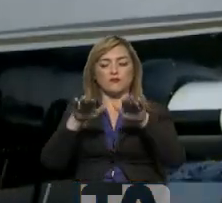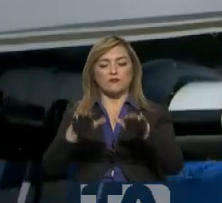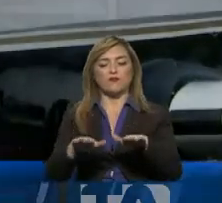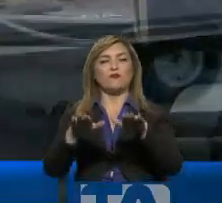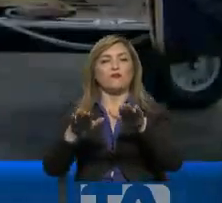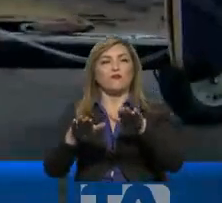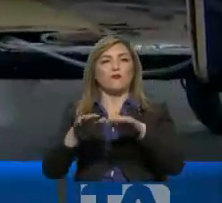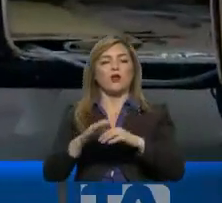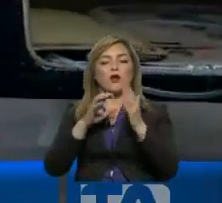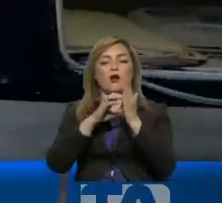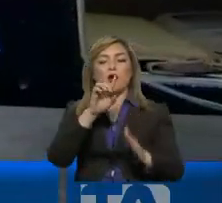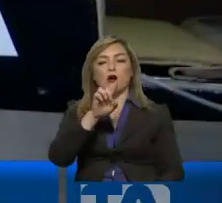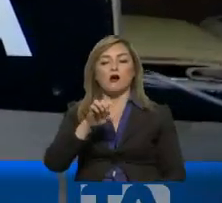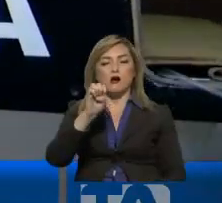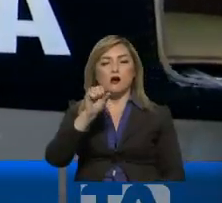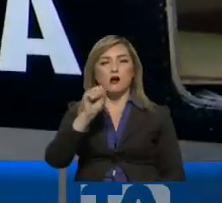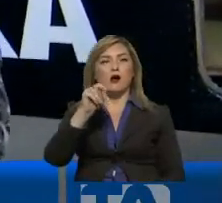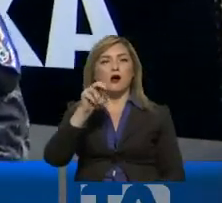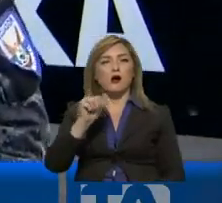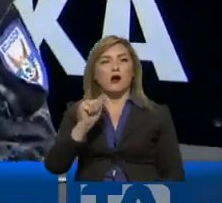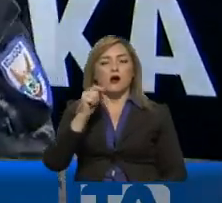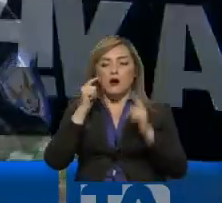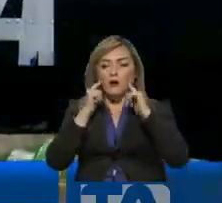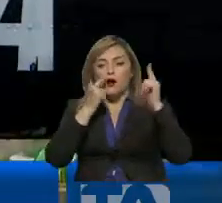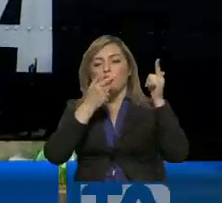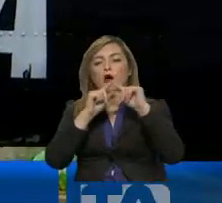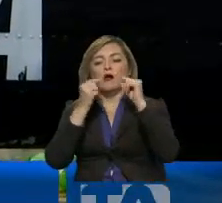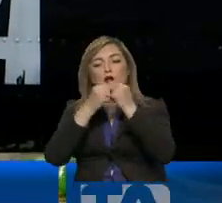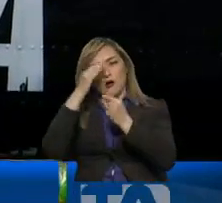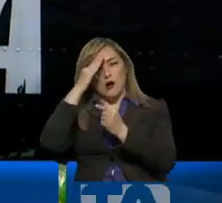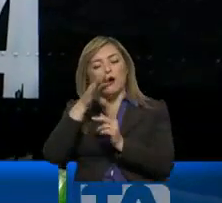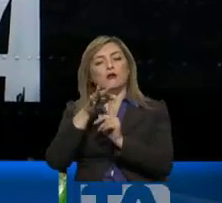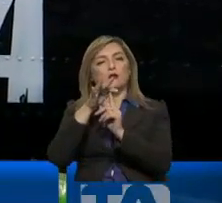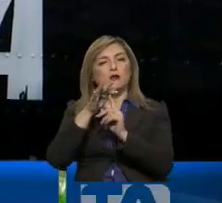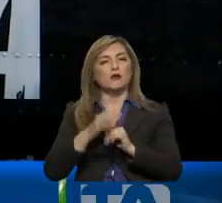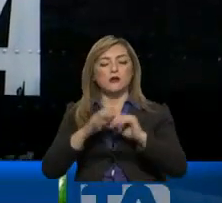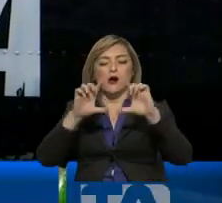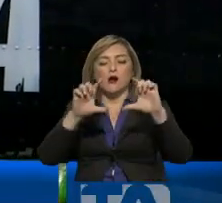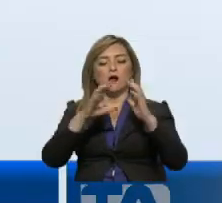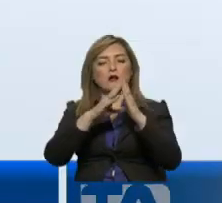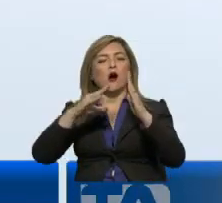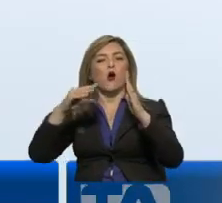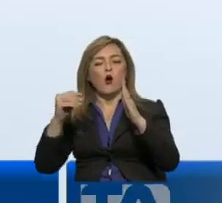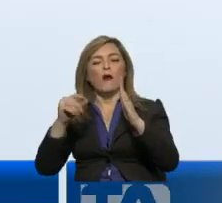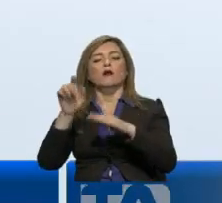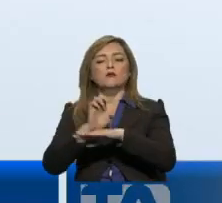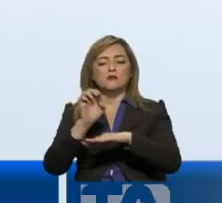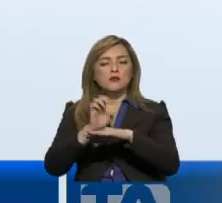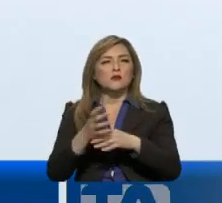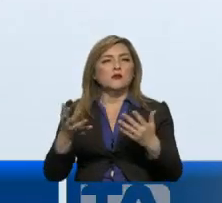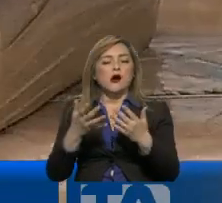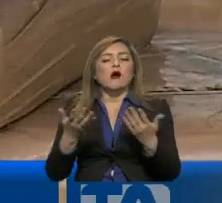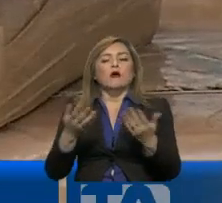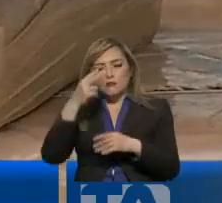avioneta tipo Cessna, custodiada por miembros de GEMA y de la UIAN. La aeronave tiene una placa clonada de Ecuador, pues su procedencia real